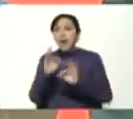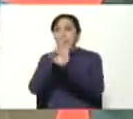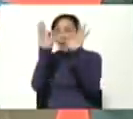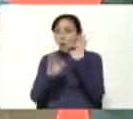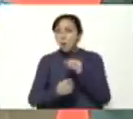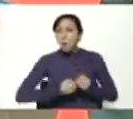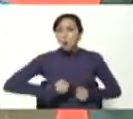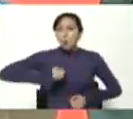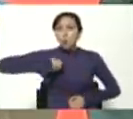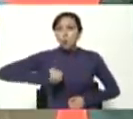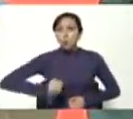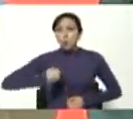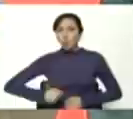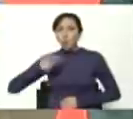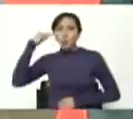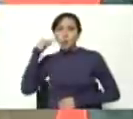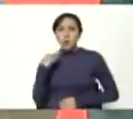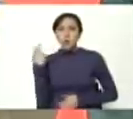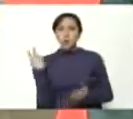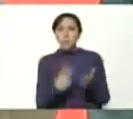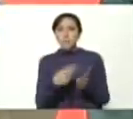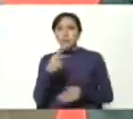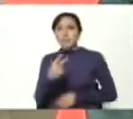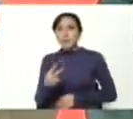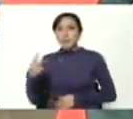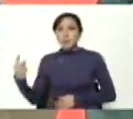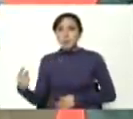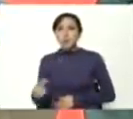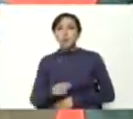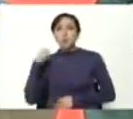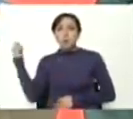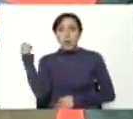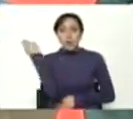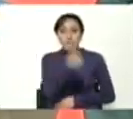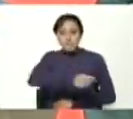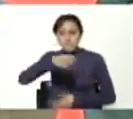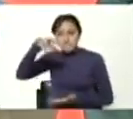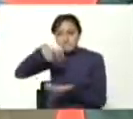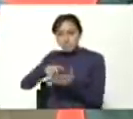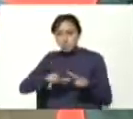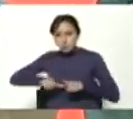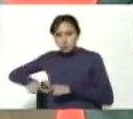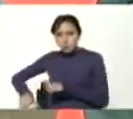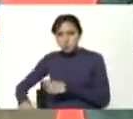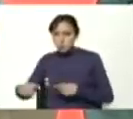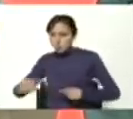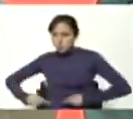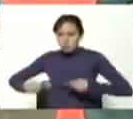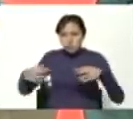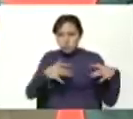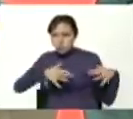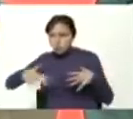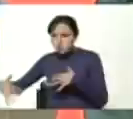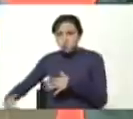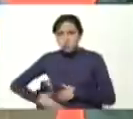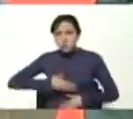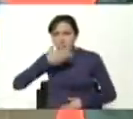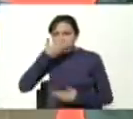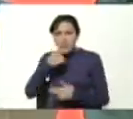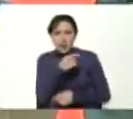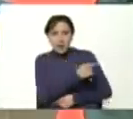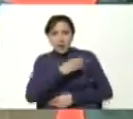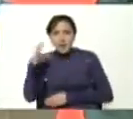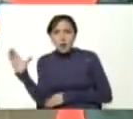Escudo Bolivariano 2021 en el estado Apure contra grupos irregulares armados